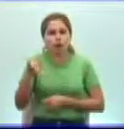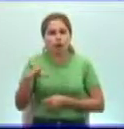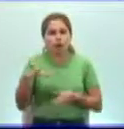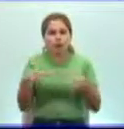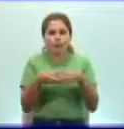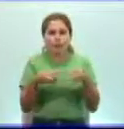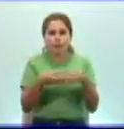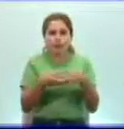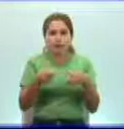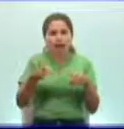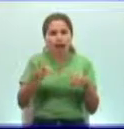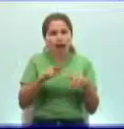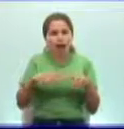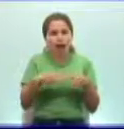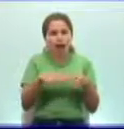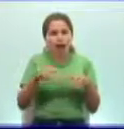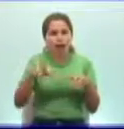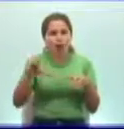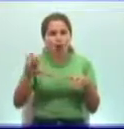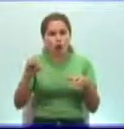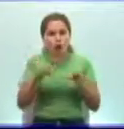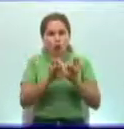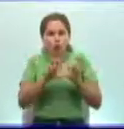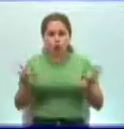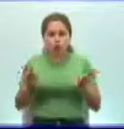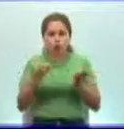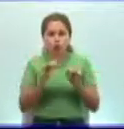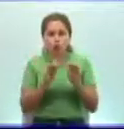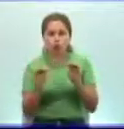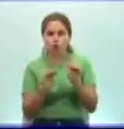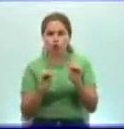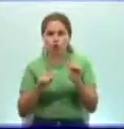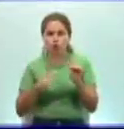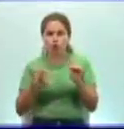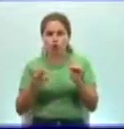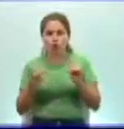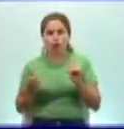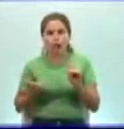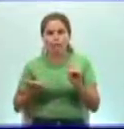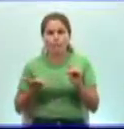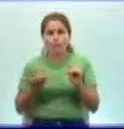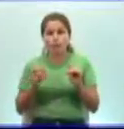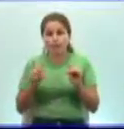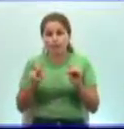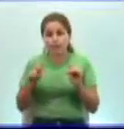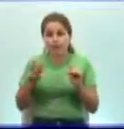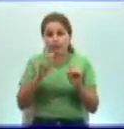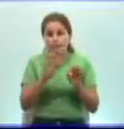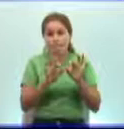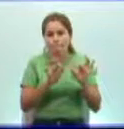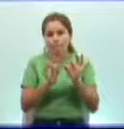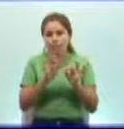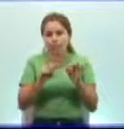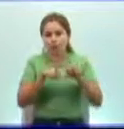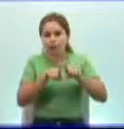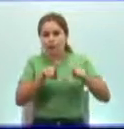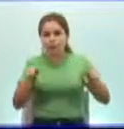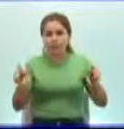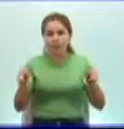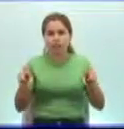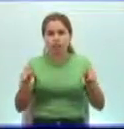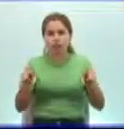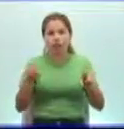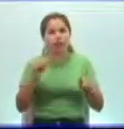la longitud del conductor sobre esta longitud y la velocidad de estas partículas a través de la sección. Hecho el